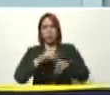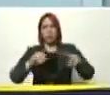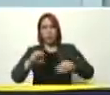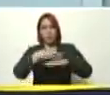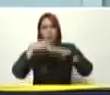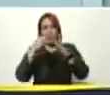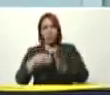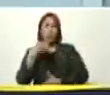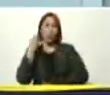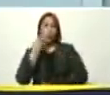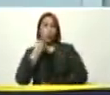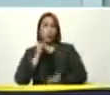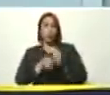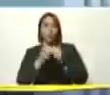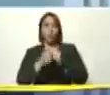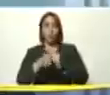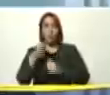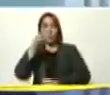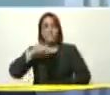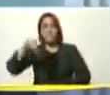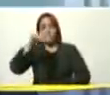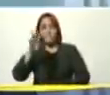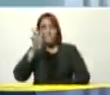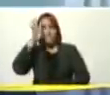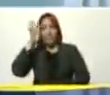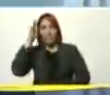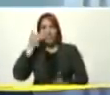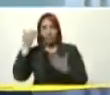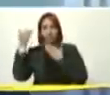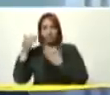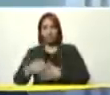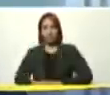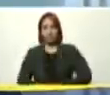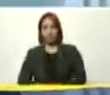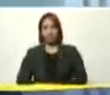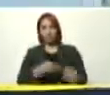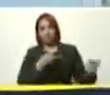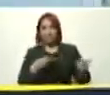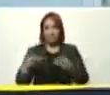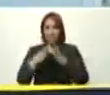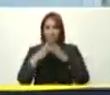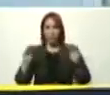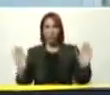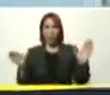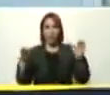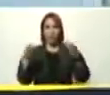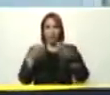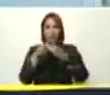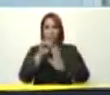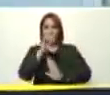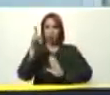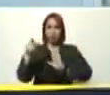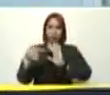ministro de la Juventud y Deporte, Marvin Maldonado. Bienvenido, todo el equipo completo, pues.